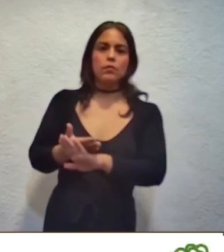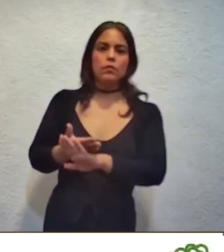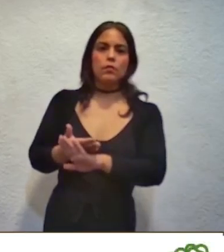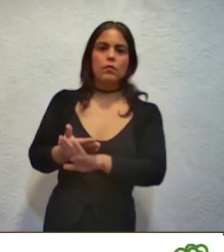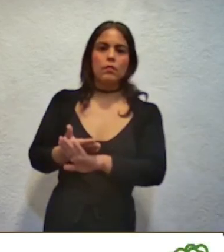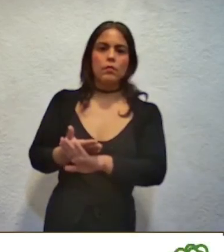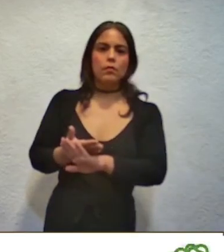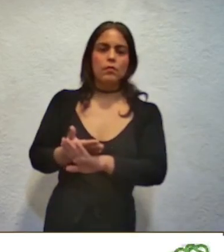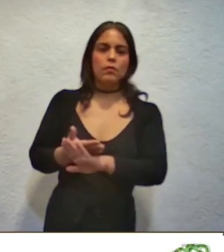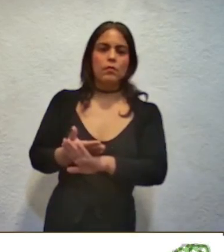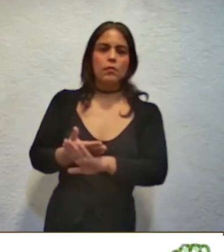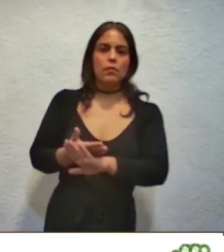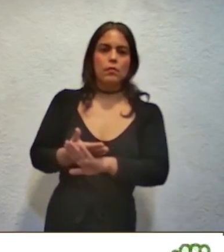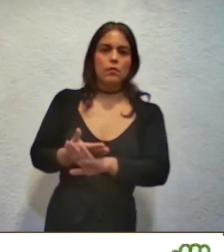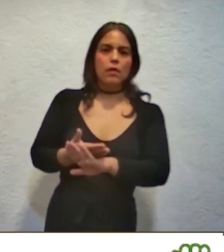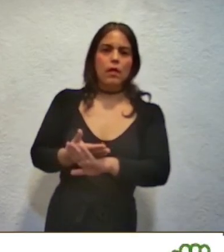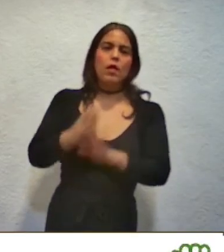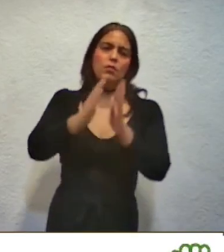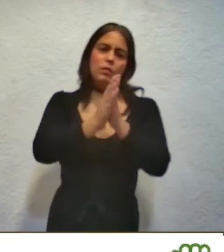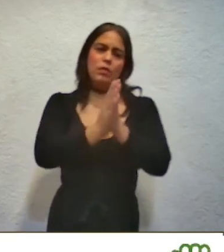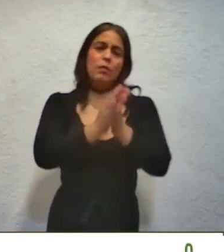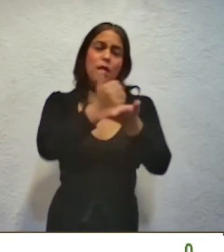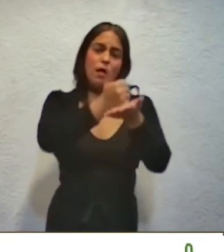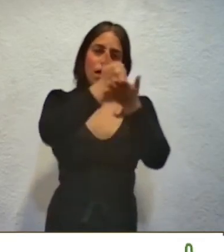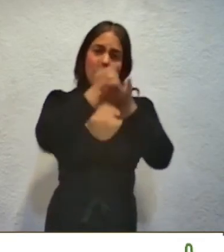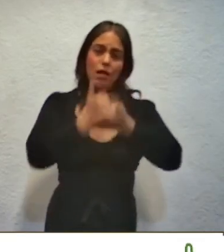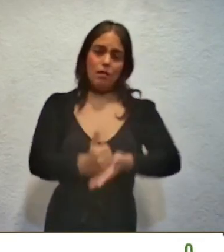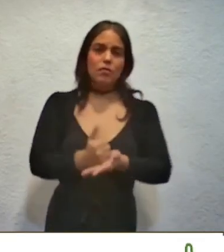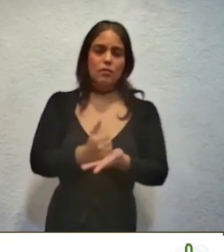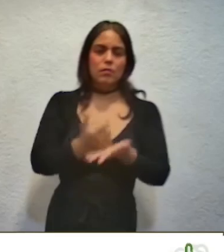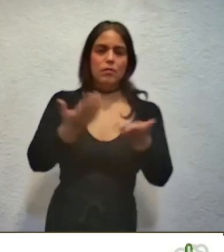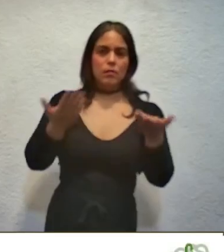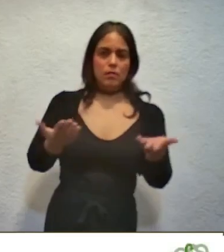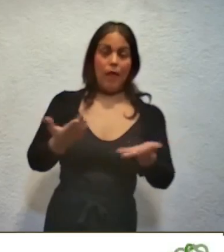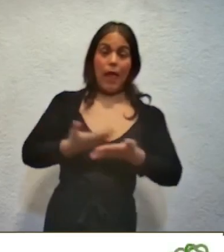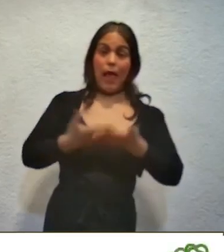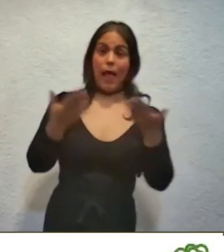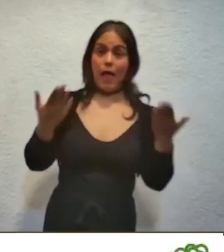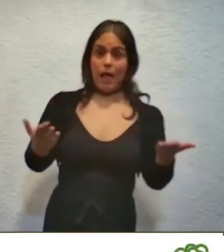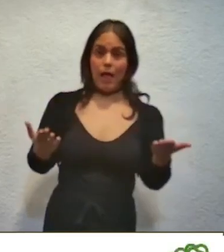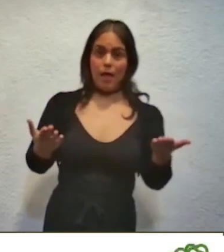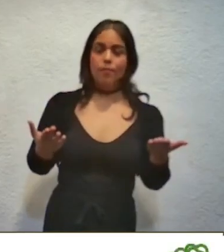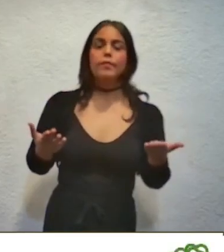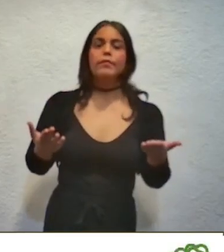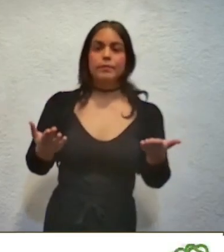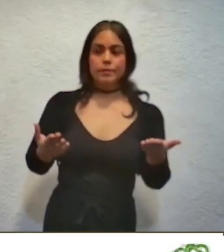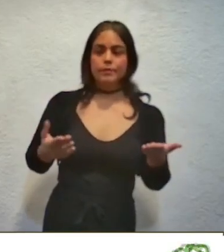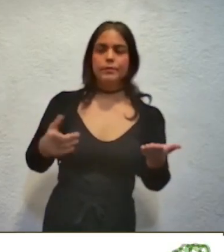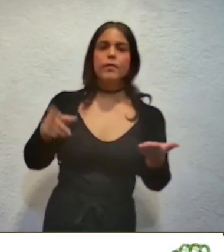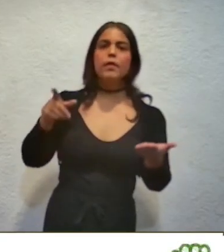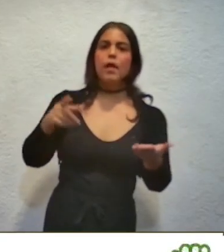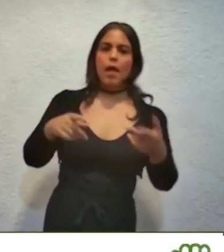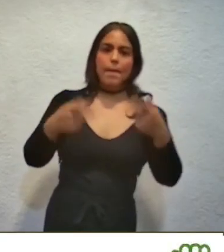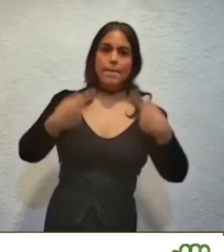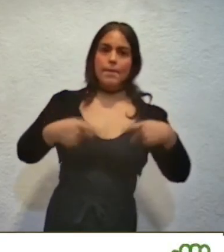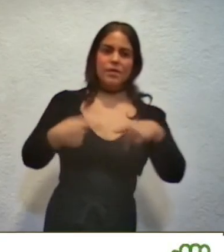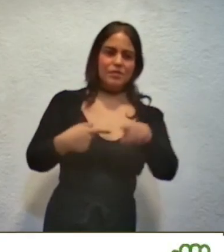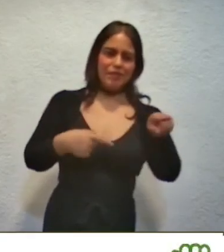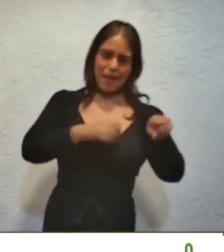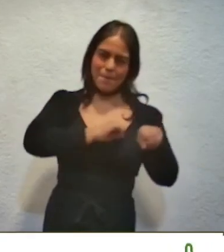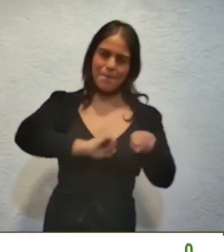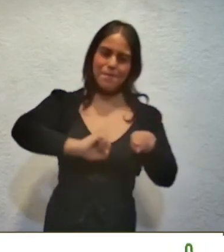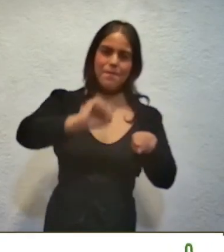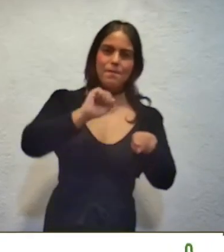que dio origen a las medidas de protección concedidas subsiste en la actualidad en virtud de que sus agresores ejercen un